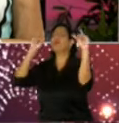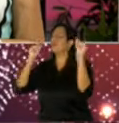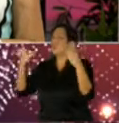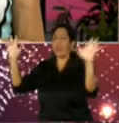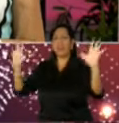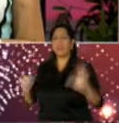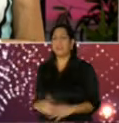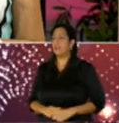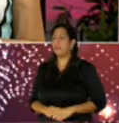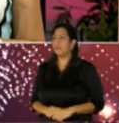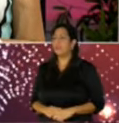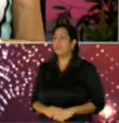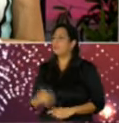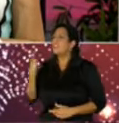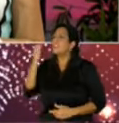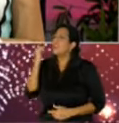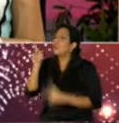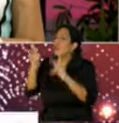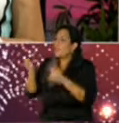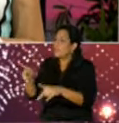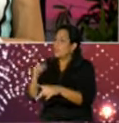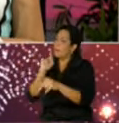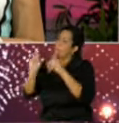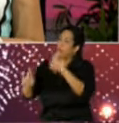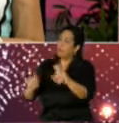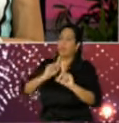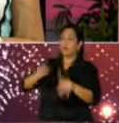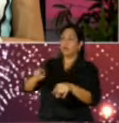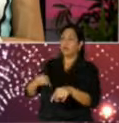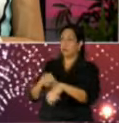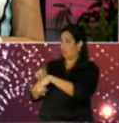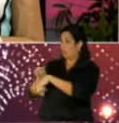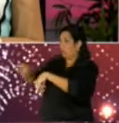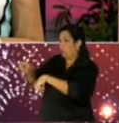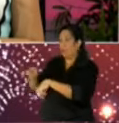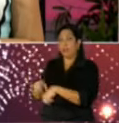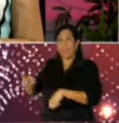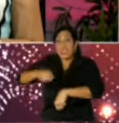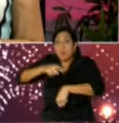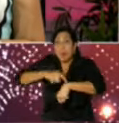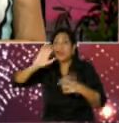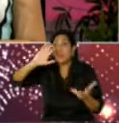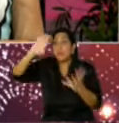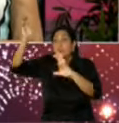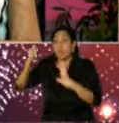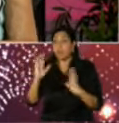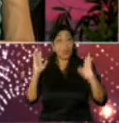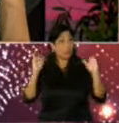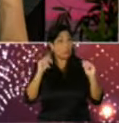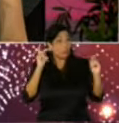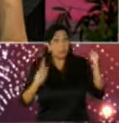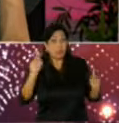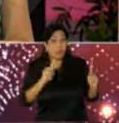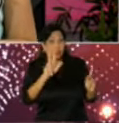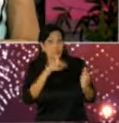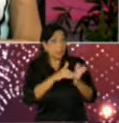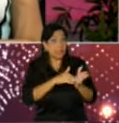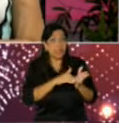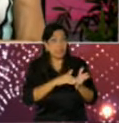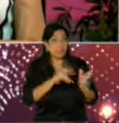piden ayuda para algo, ¿usted qué va a hacer? ¿Usted le va a proveer la ayuda en un momento de crisis donde en ese momento se espera que mueran entre 3.000 a